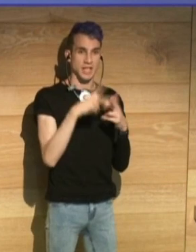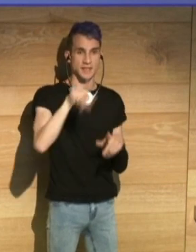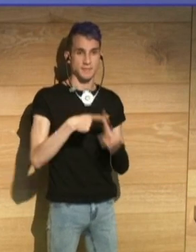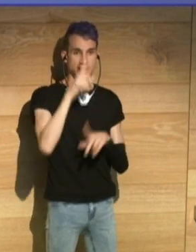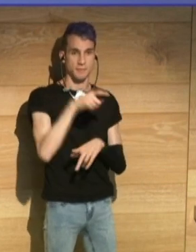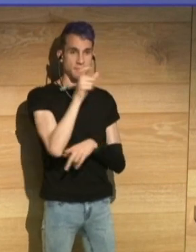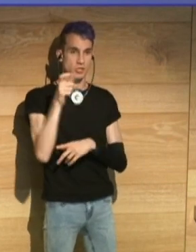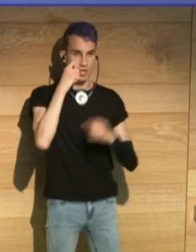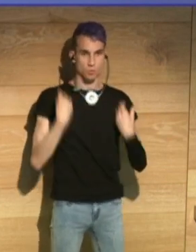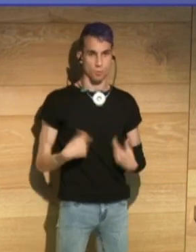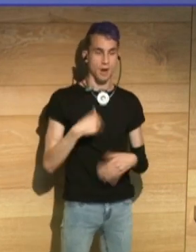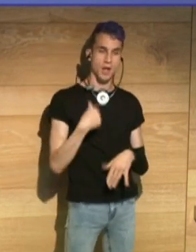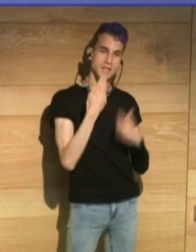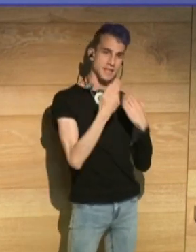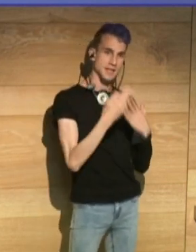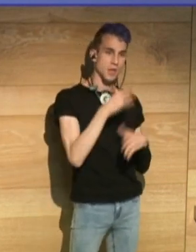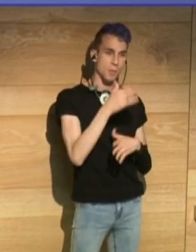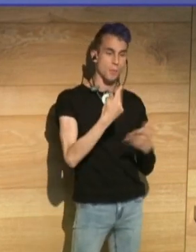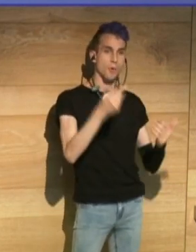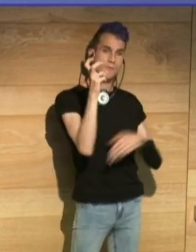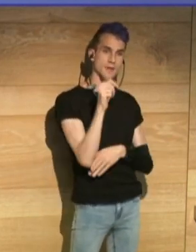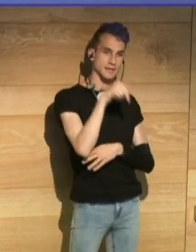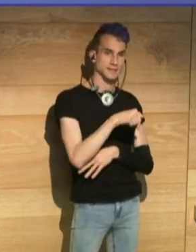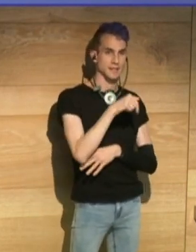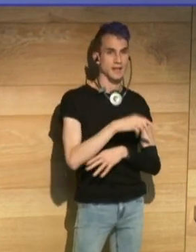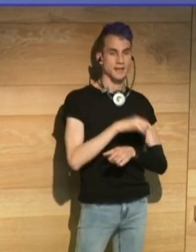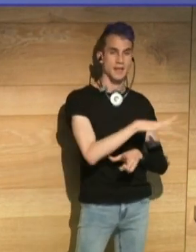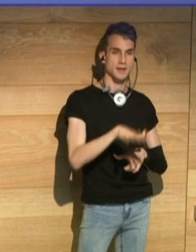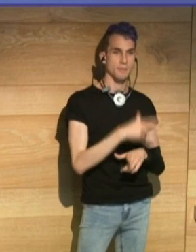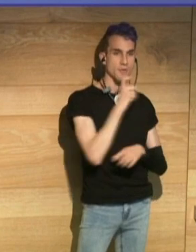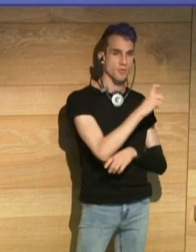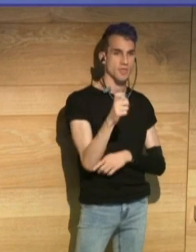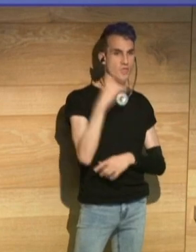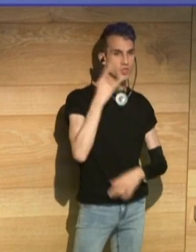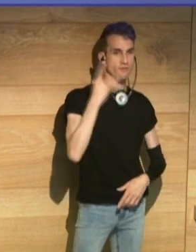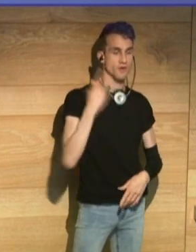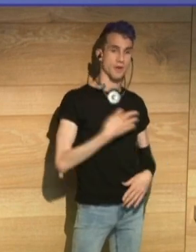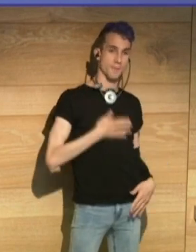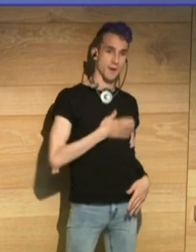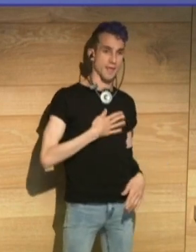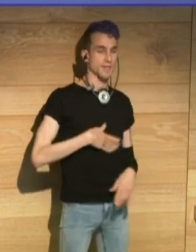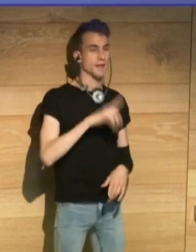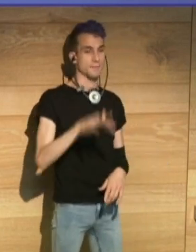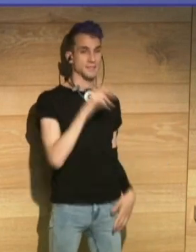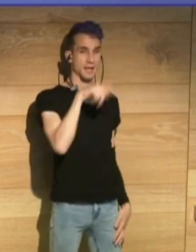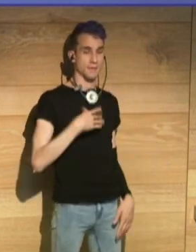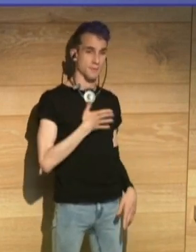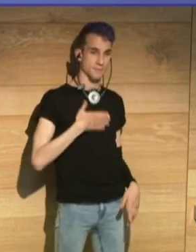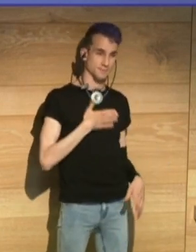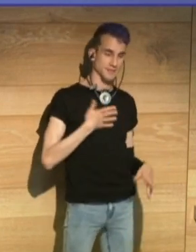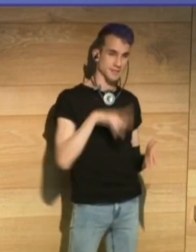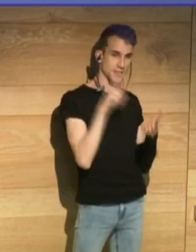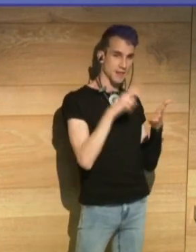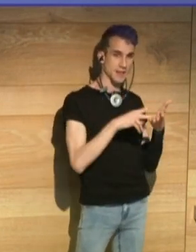haya atendido, a Espacio Fundación Telefónica y Alfaguara por organizar el encuentro. Ha sido un placer, y un placer es también leerle y esperar